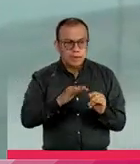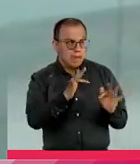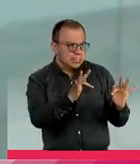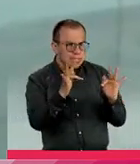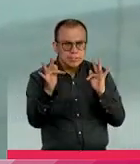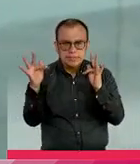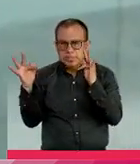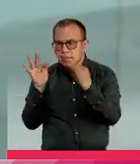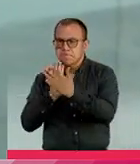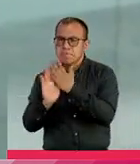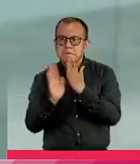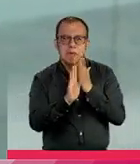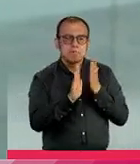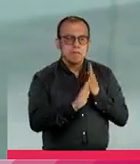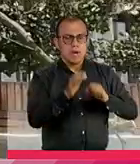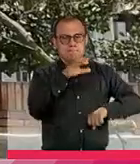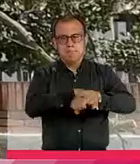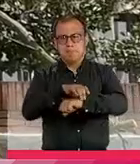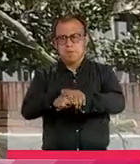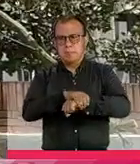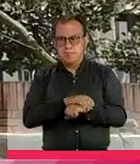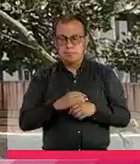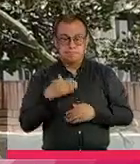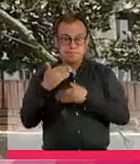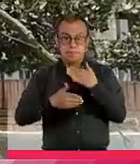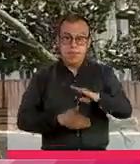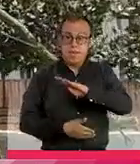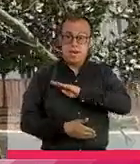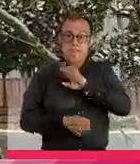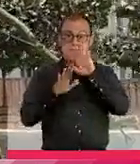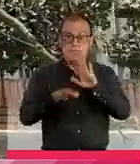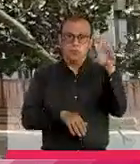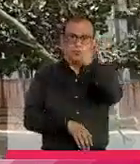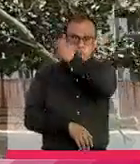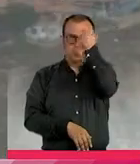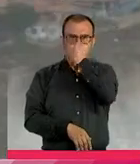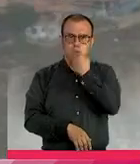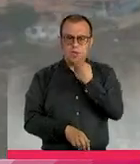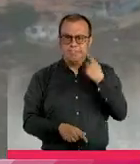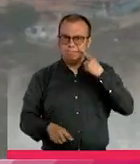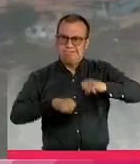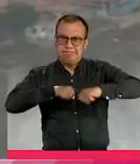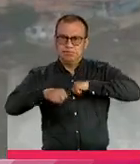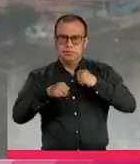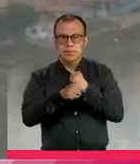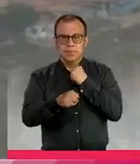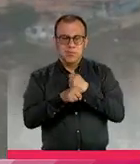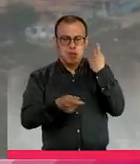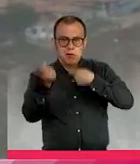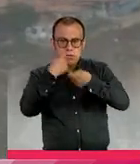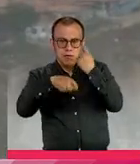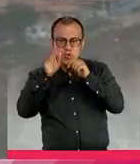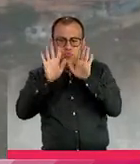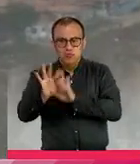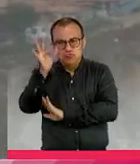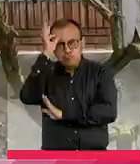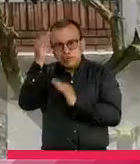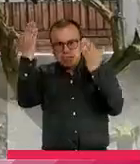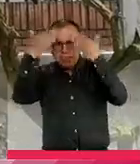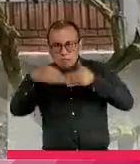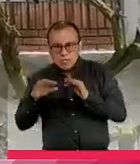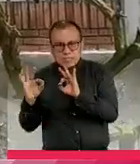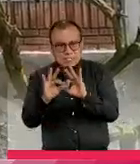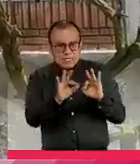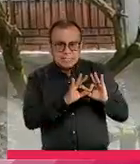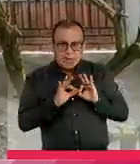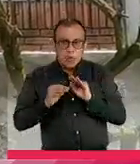testimonios que conduzcan a la captura de estas personas. Precisamente el alcalde de Soacha, Juan Carlos Aldarriaga, dijo que trabajan para combatir el microtráfico en este municipio. Estos